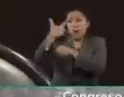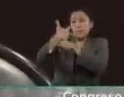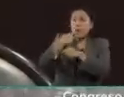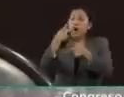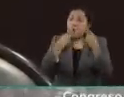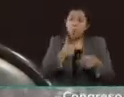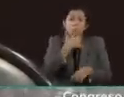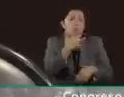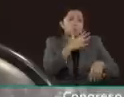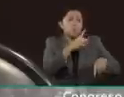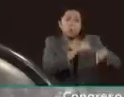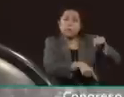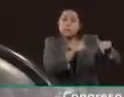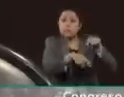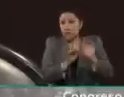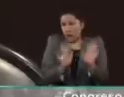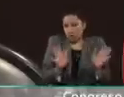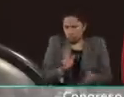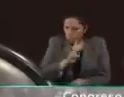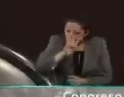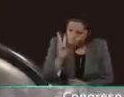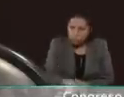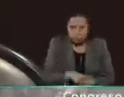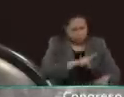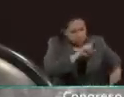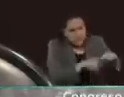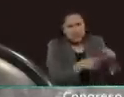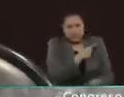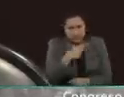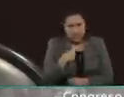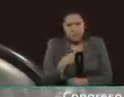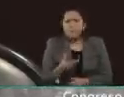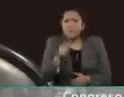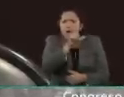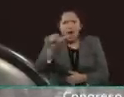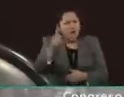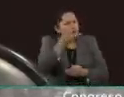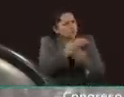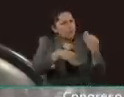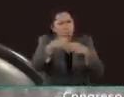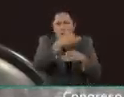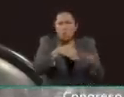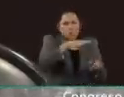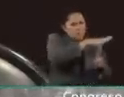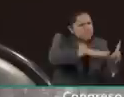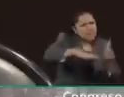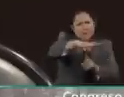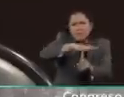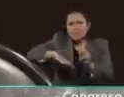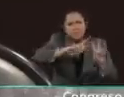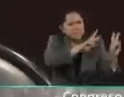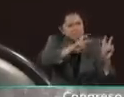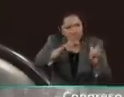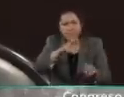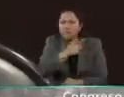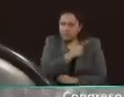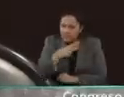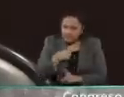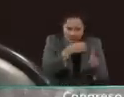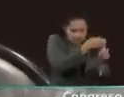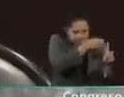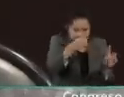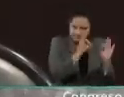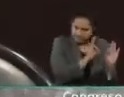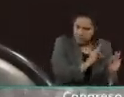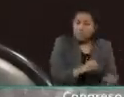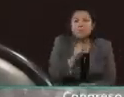verdadero y en todos sus ámbitos, absolutamente en todos sus ámbitos. Lucharemos por el real sistema de